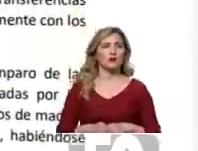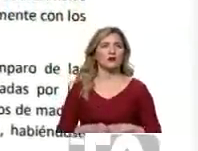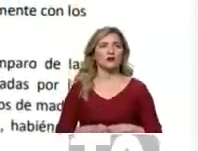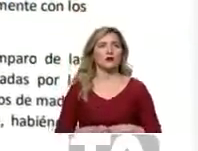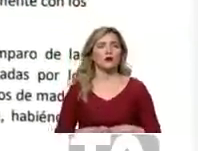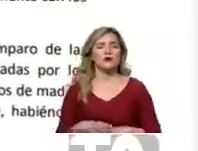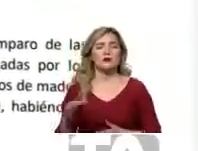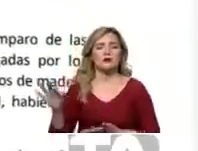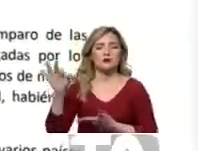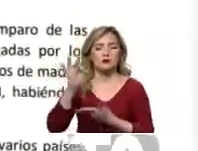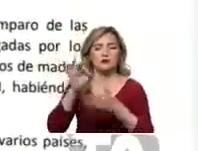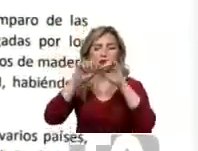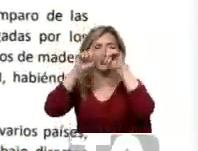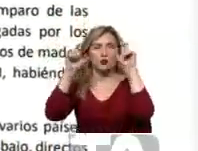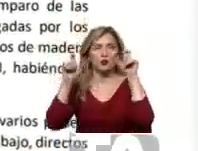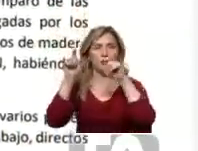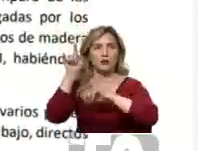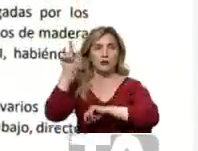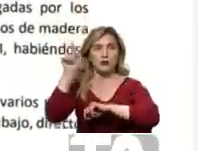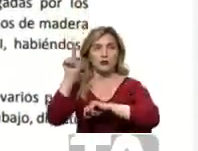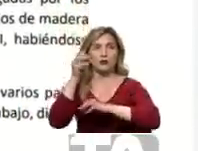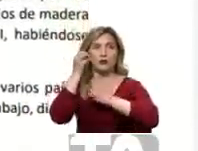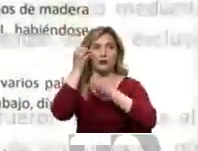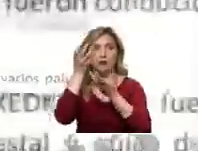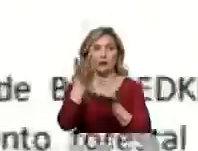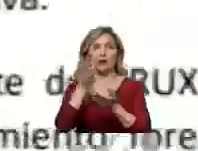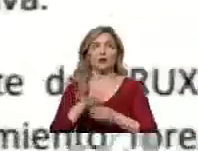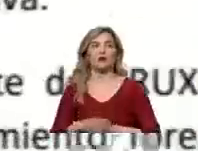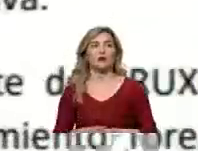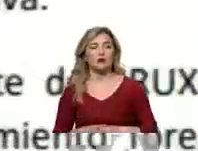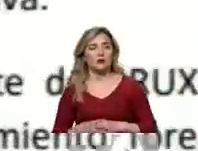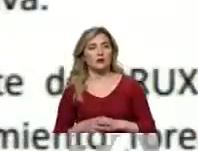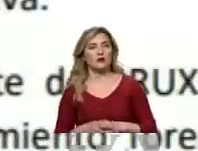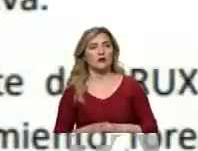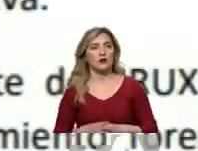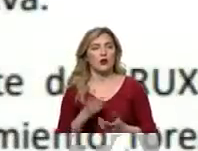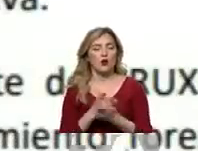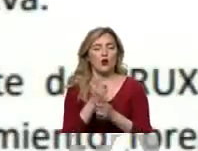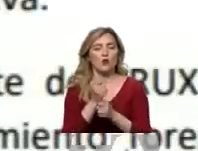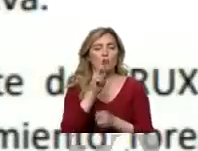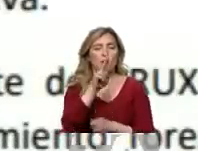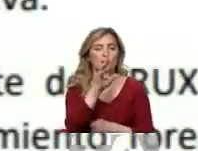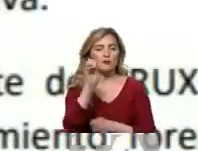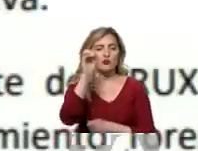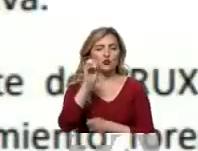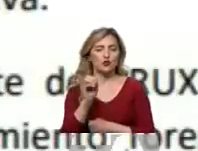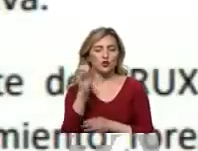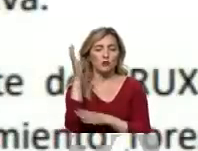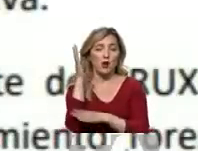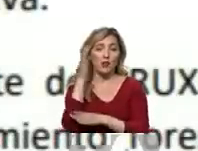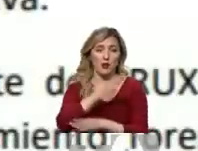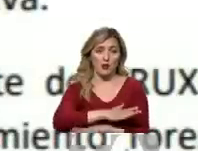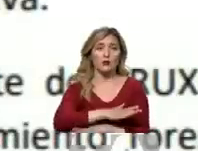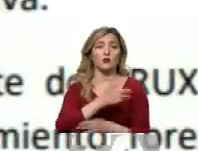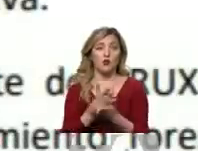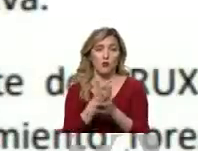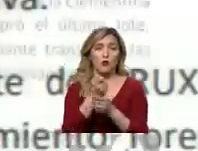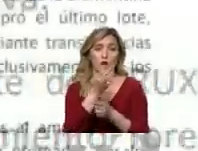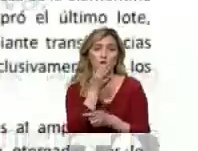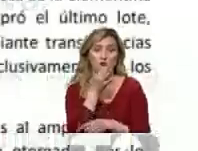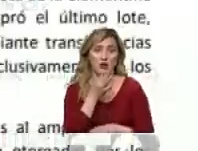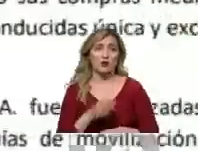pronunciado son los representantes de la empresa Bruxetkin S.A., quienes aseguran que compraron el 20% restante de la madera de la